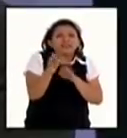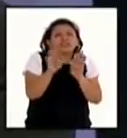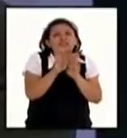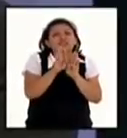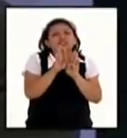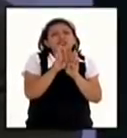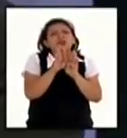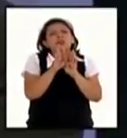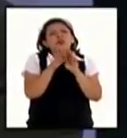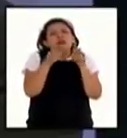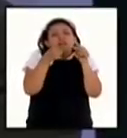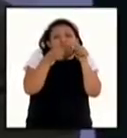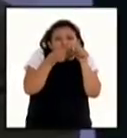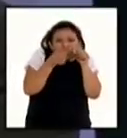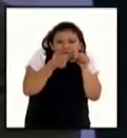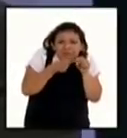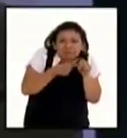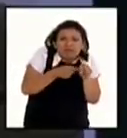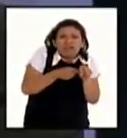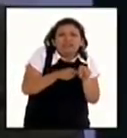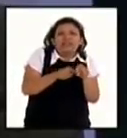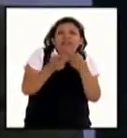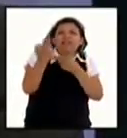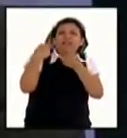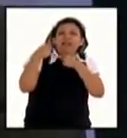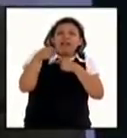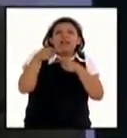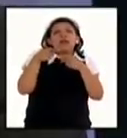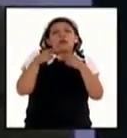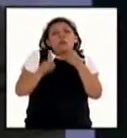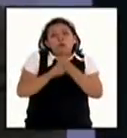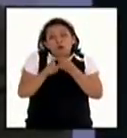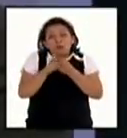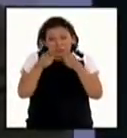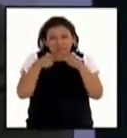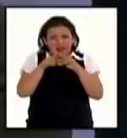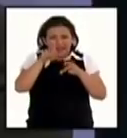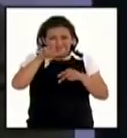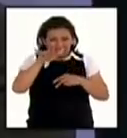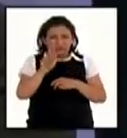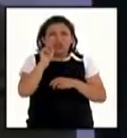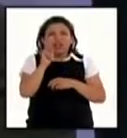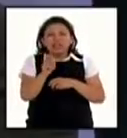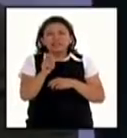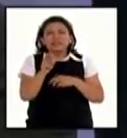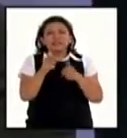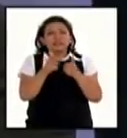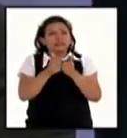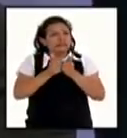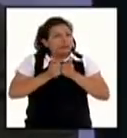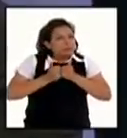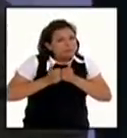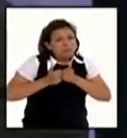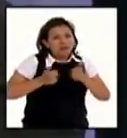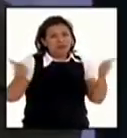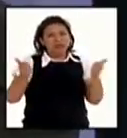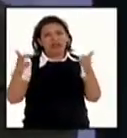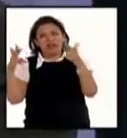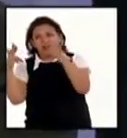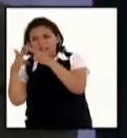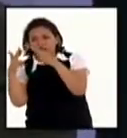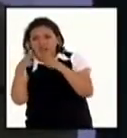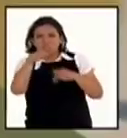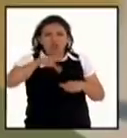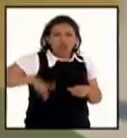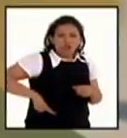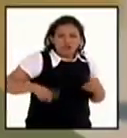confesional que dio origen precisamente a este laicismo y que es la separación de toda actividad religiosa en toda actividad del